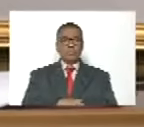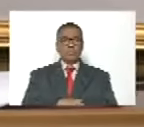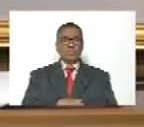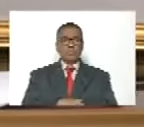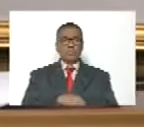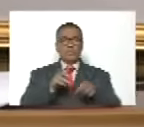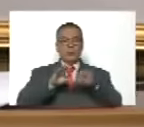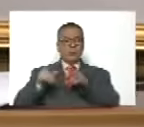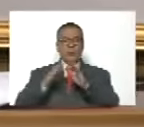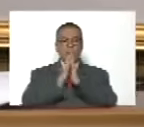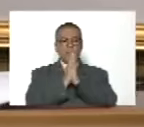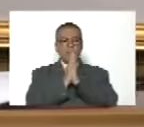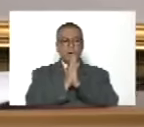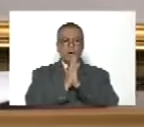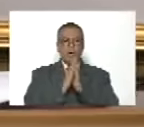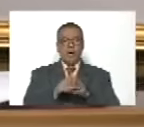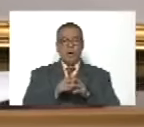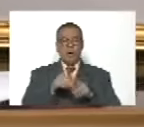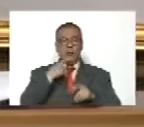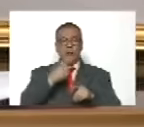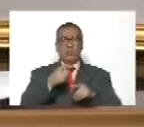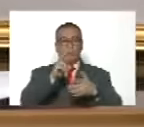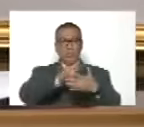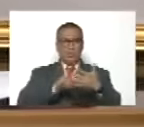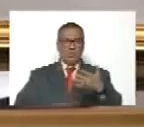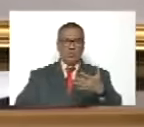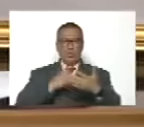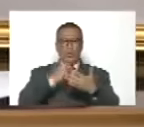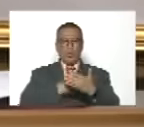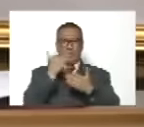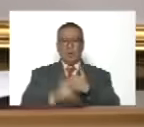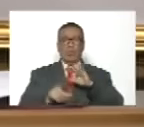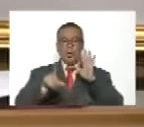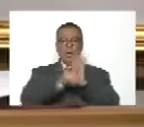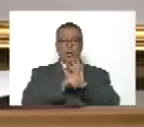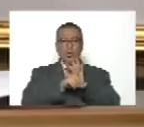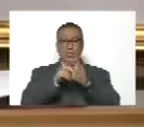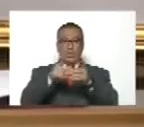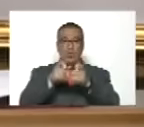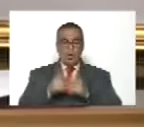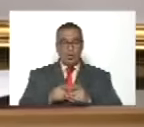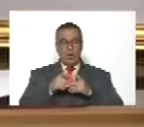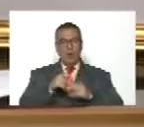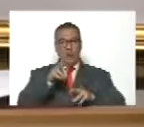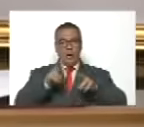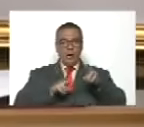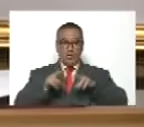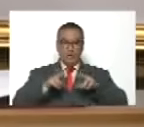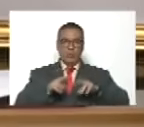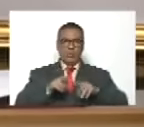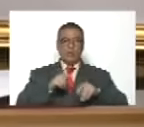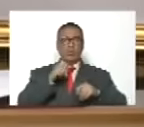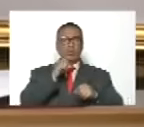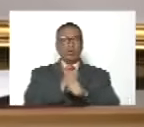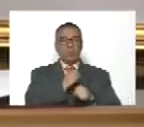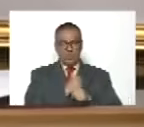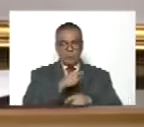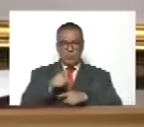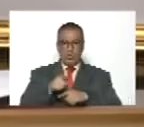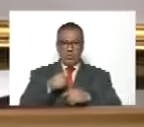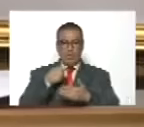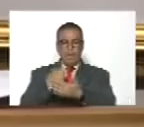Ciudadana secretaria, por favor, sírvase de dar lectura al proyecto de ley de fiscalización, regularización, actuación